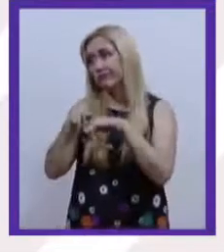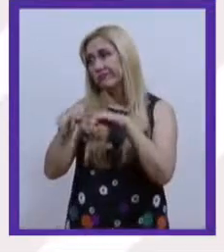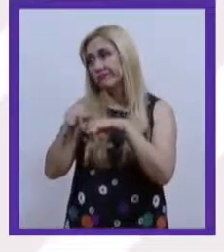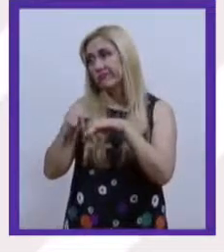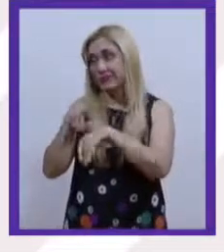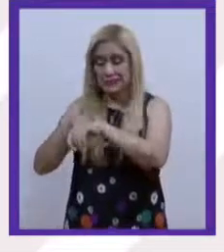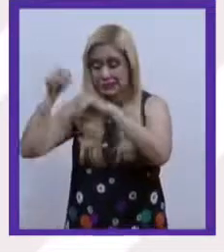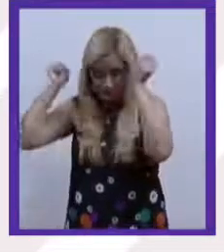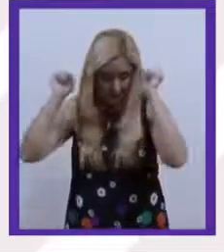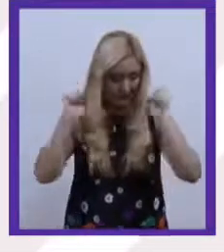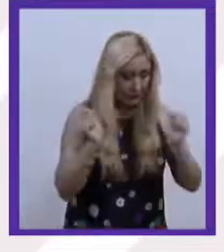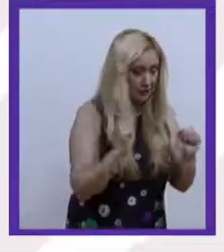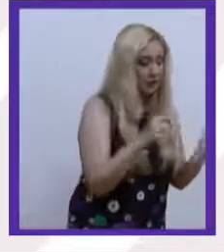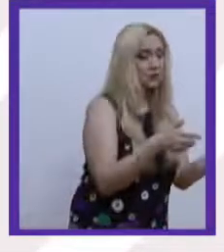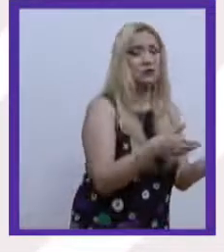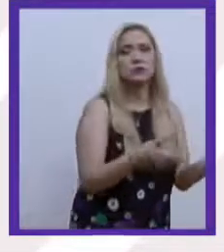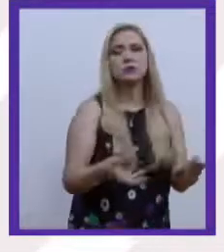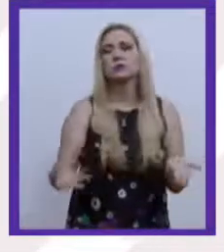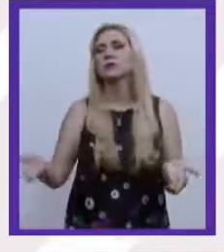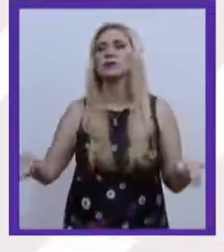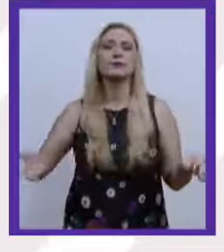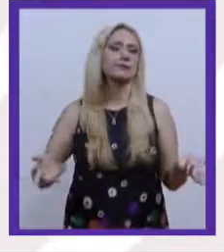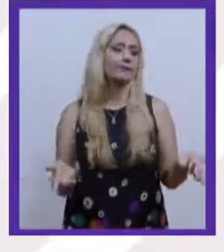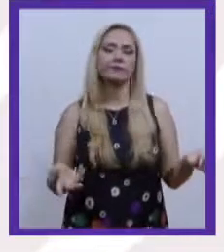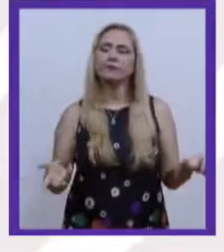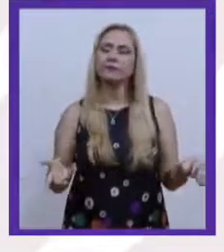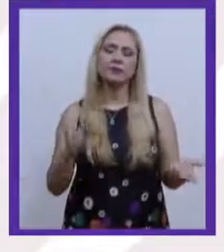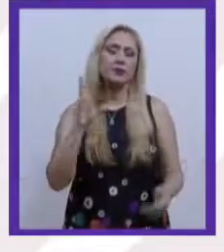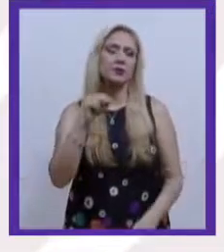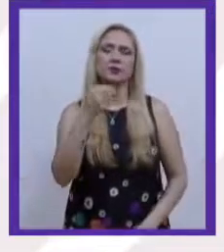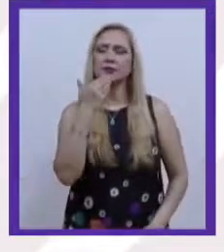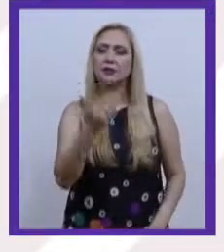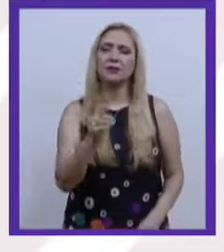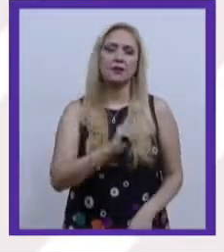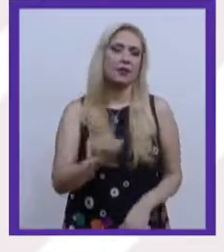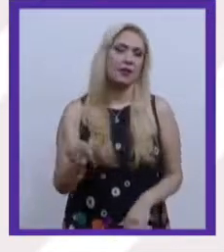trabajo porque son muy responsables. Y la verdad es que ese no es un modelo